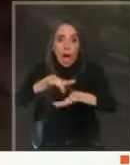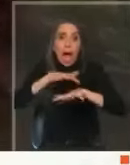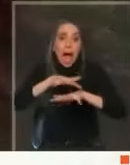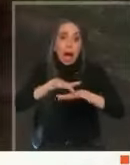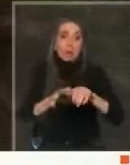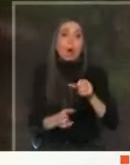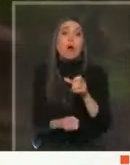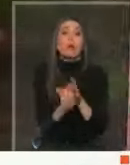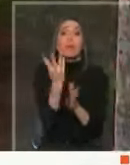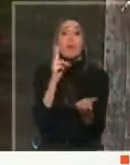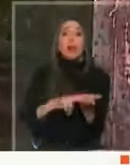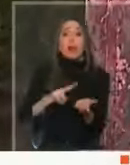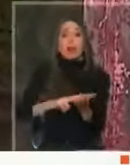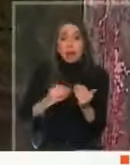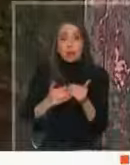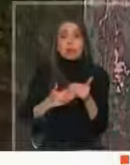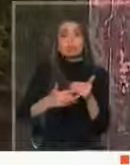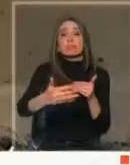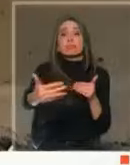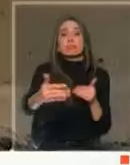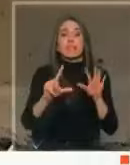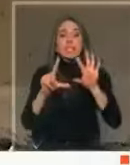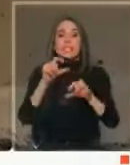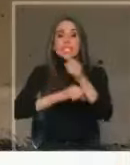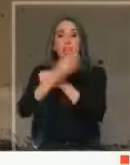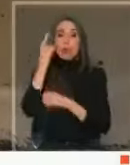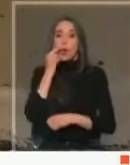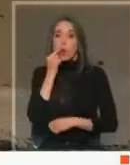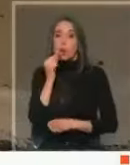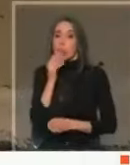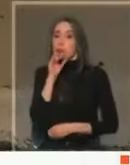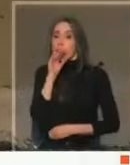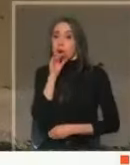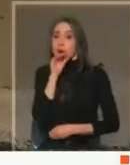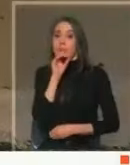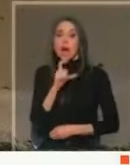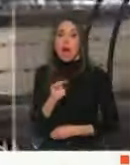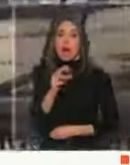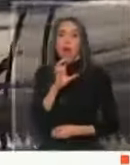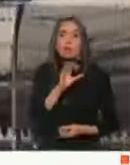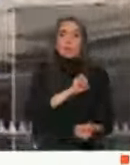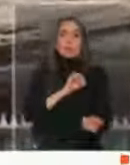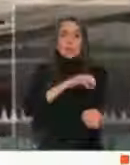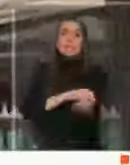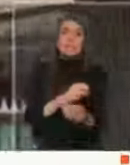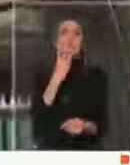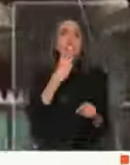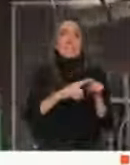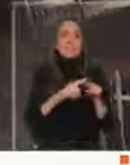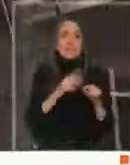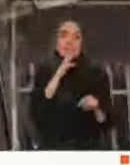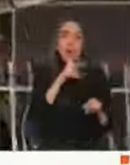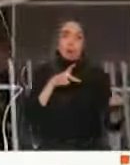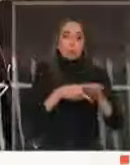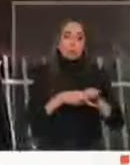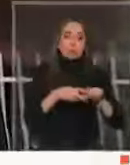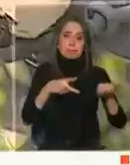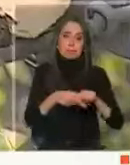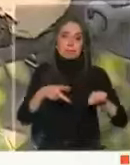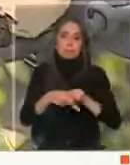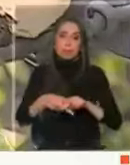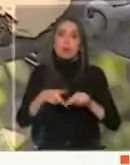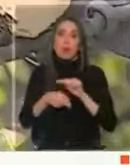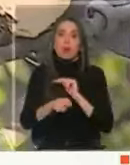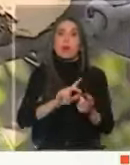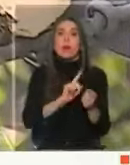realidad. Hace unos 7 años tuvimos tres años de cortes seguidos de agua de casi todo Santiago y al final tomamos